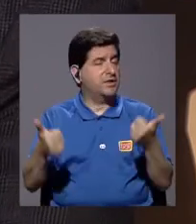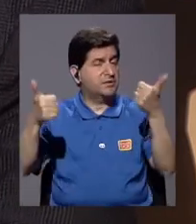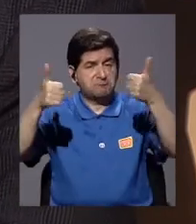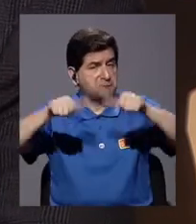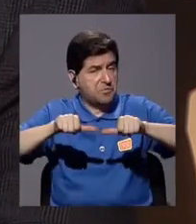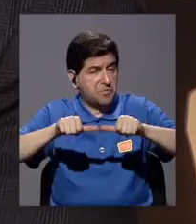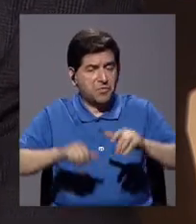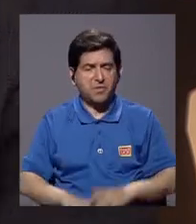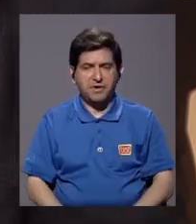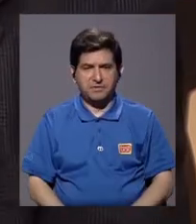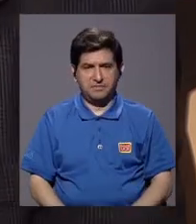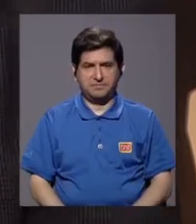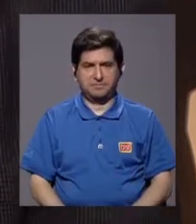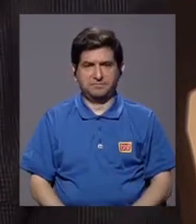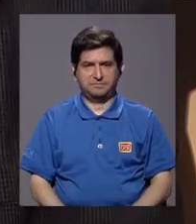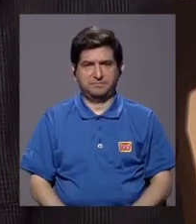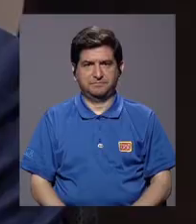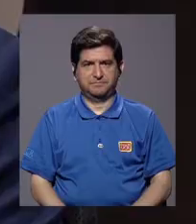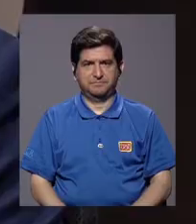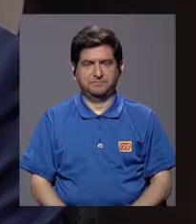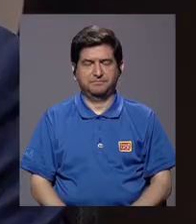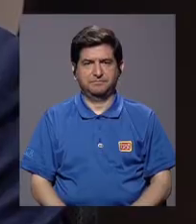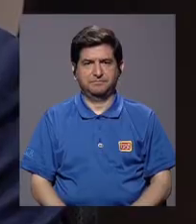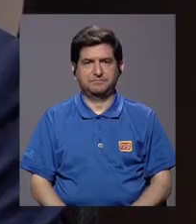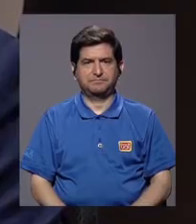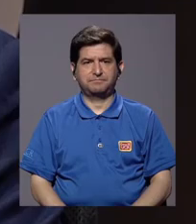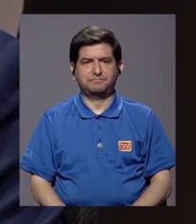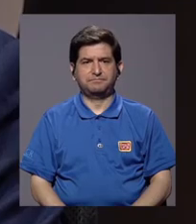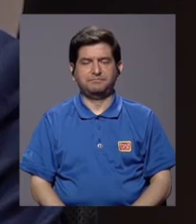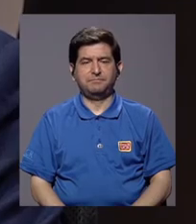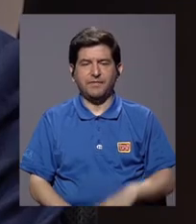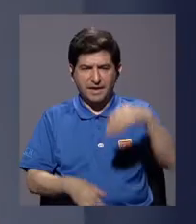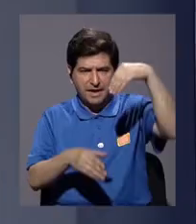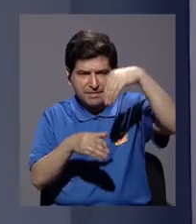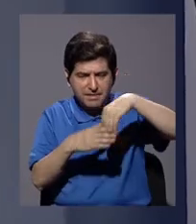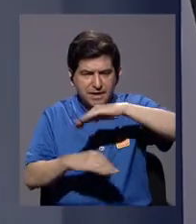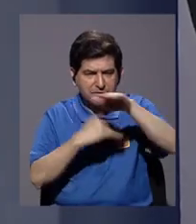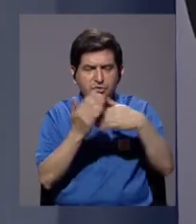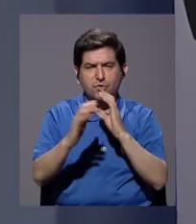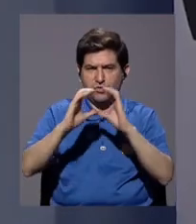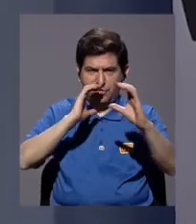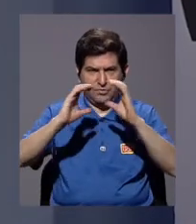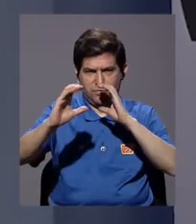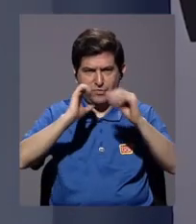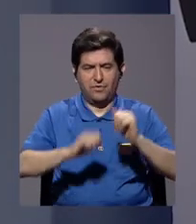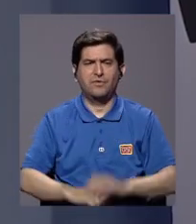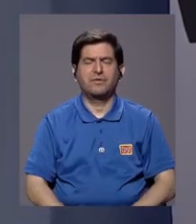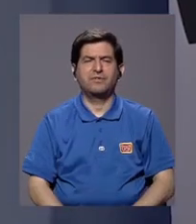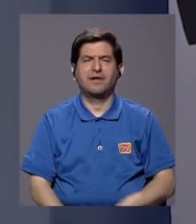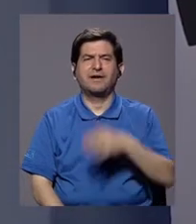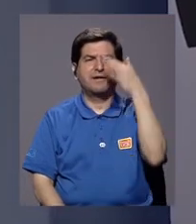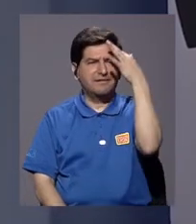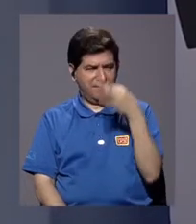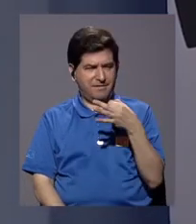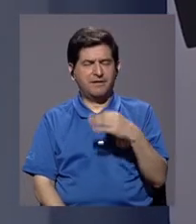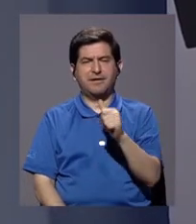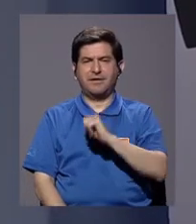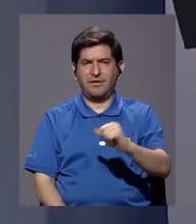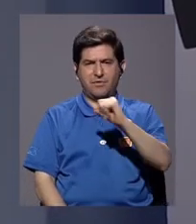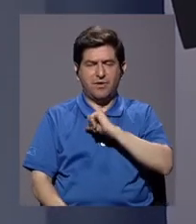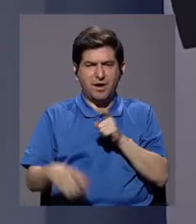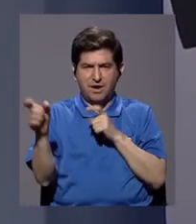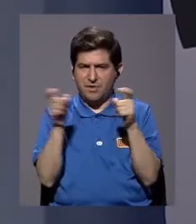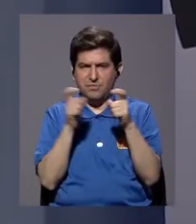subsidios. Pero ahí quiere el costo real. En el marco de toda esta conversación, creo que desde la